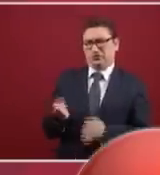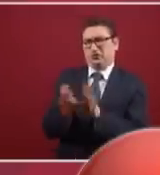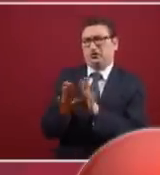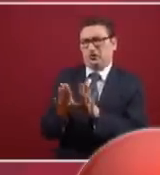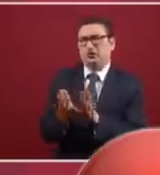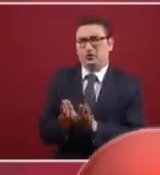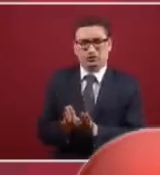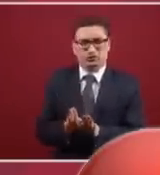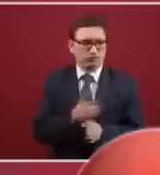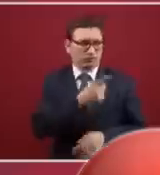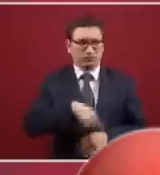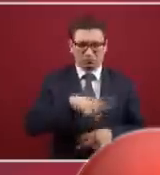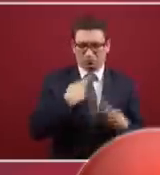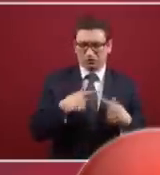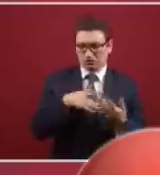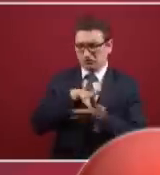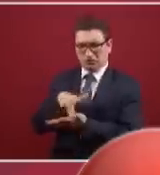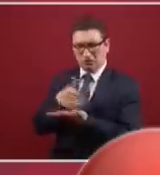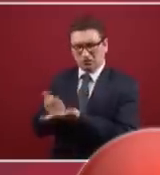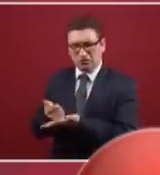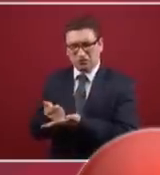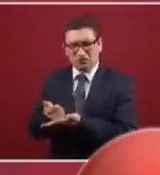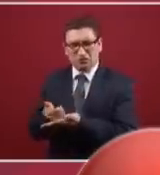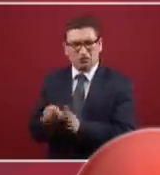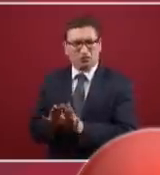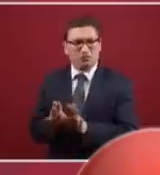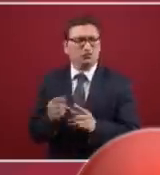¿Quién va a apoyar eso?